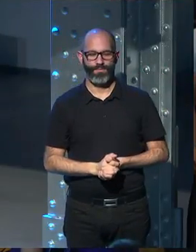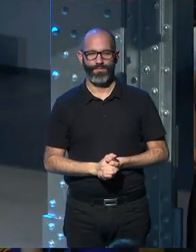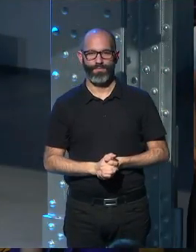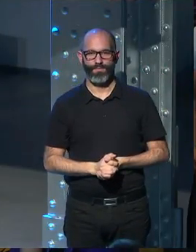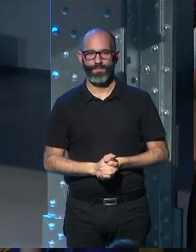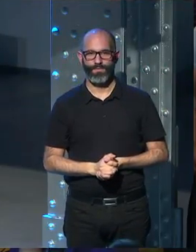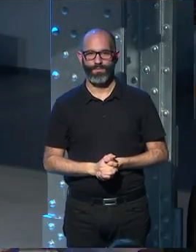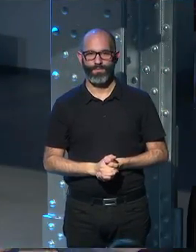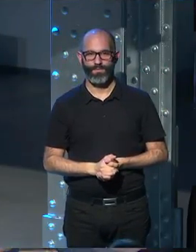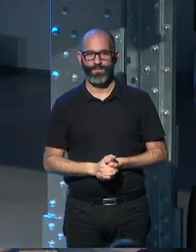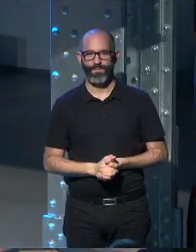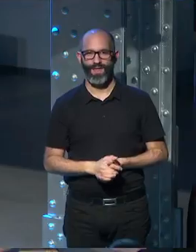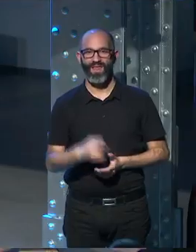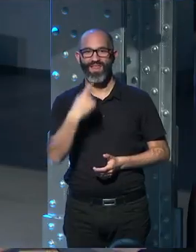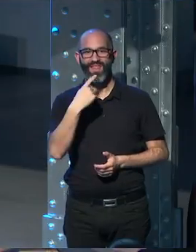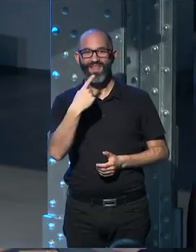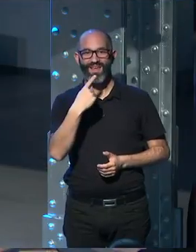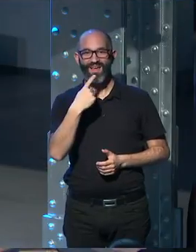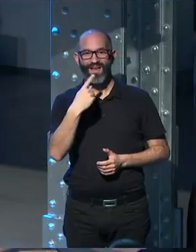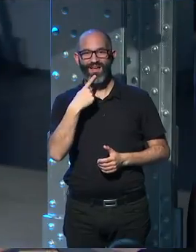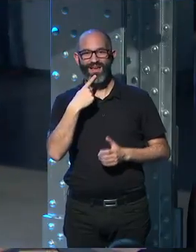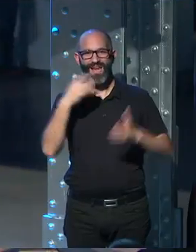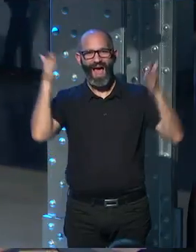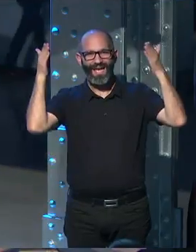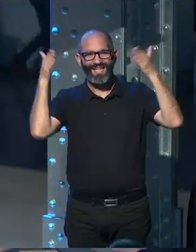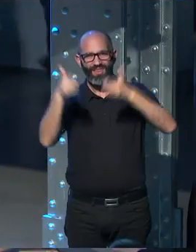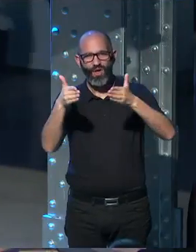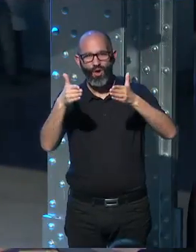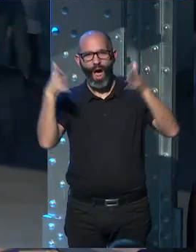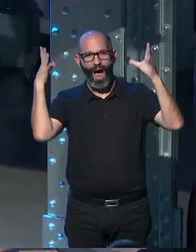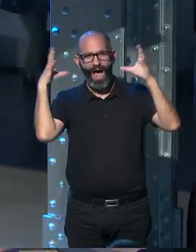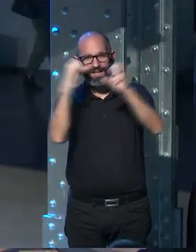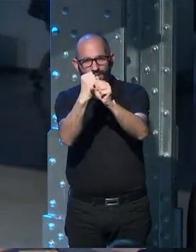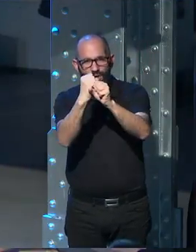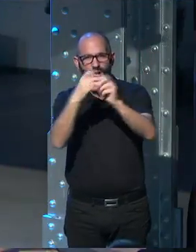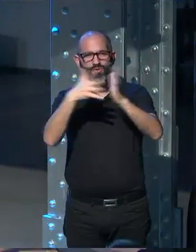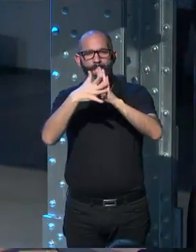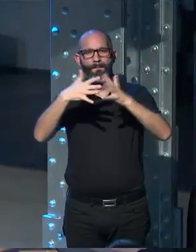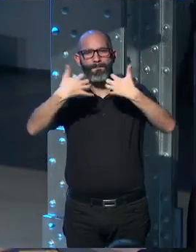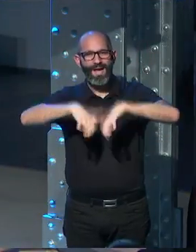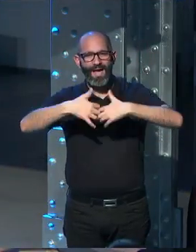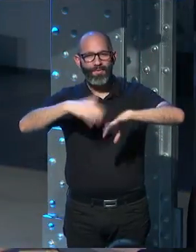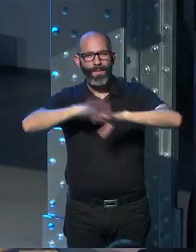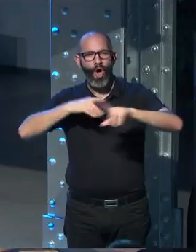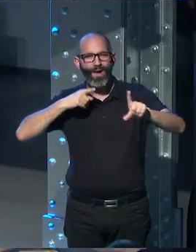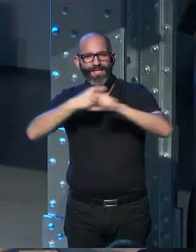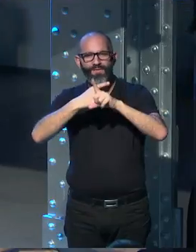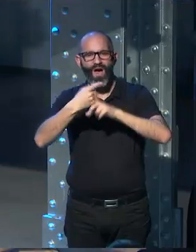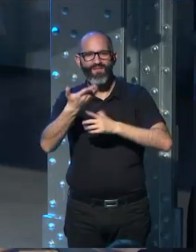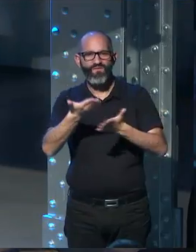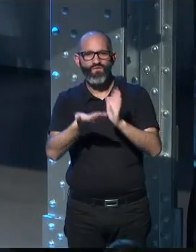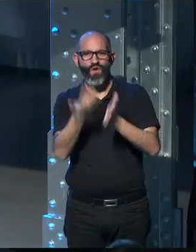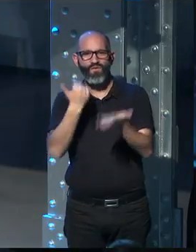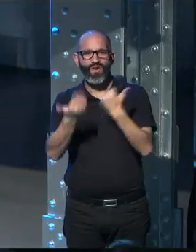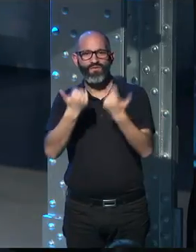que la atención es un mecanismo de filtrado tremendamente potente para eliminar una gran parte de la información que